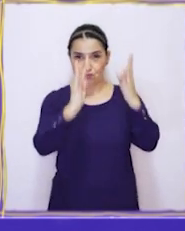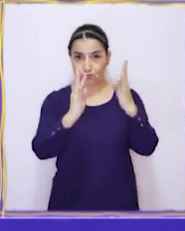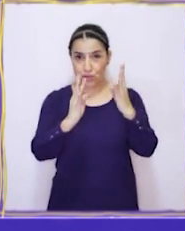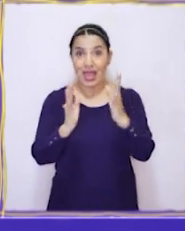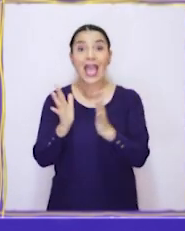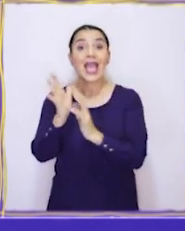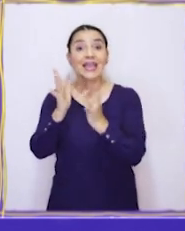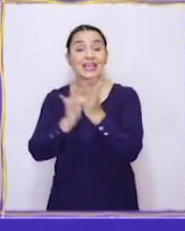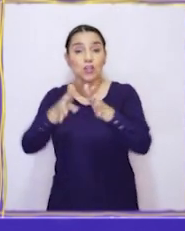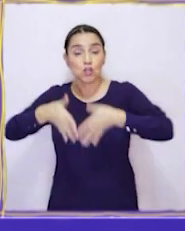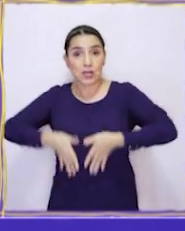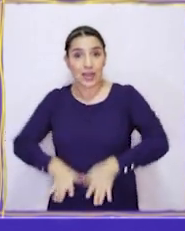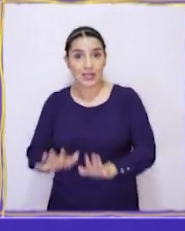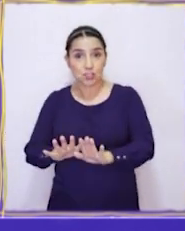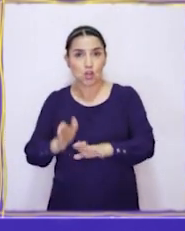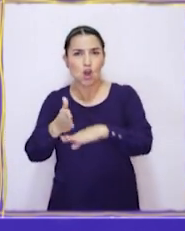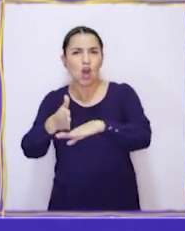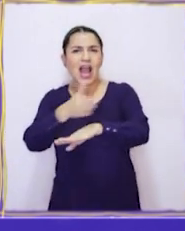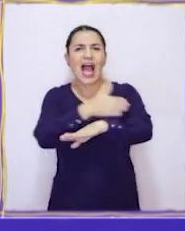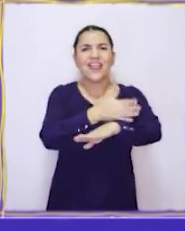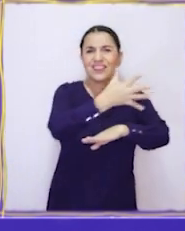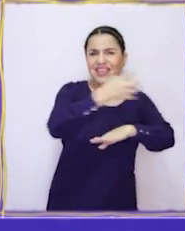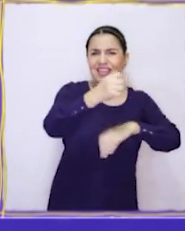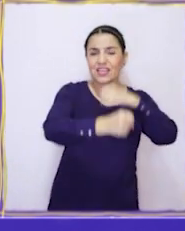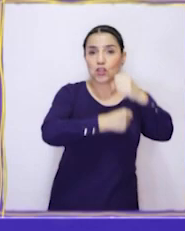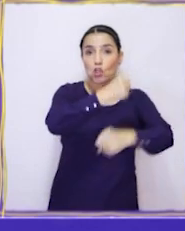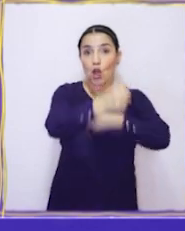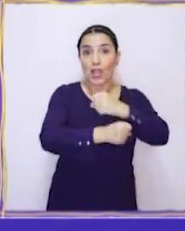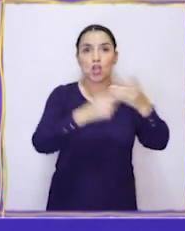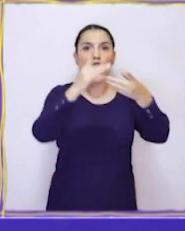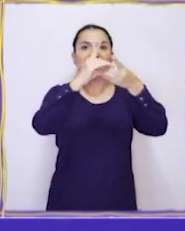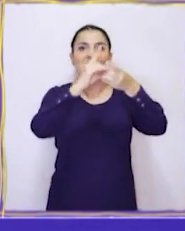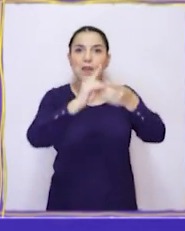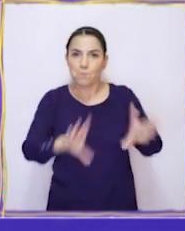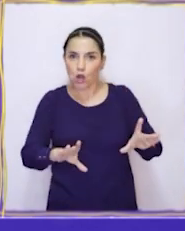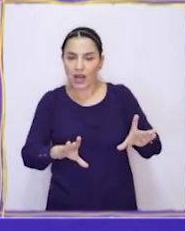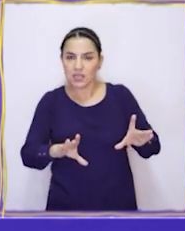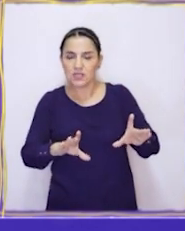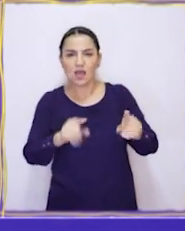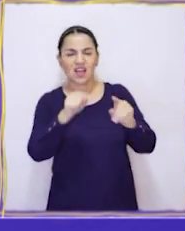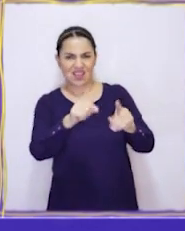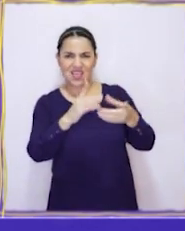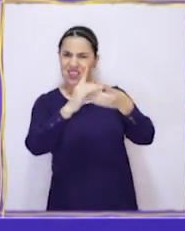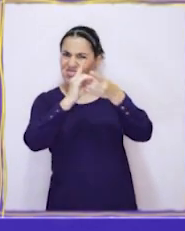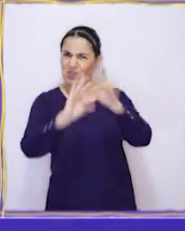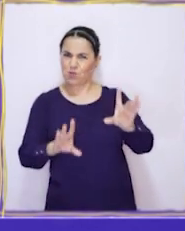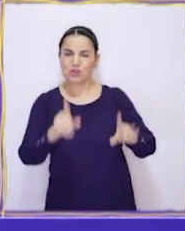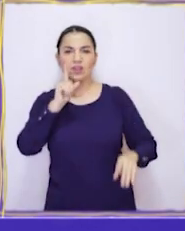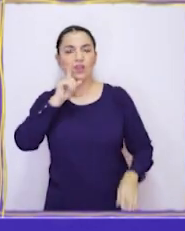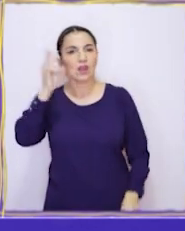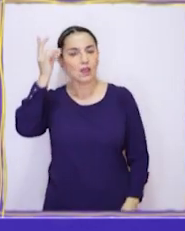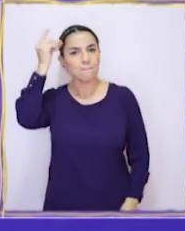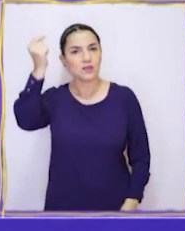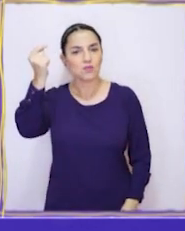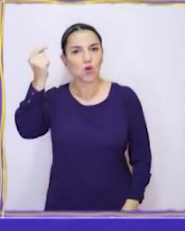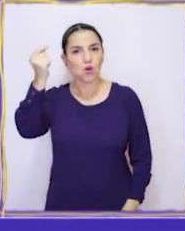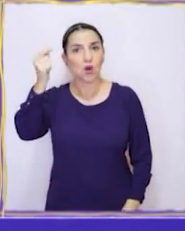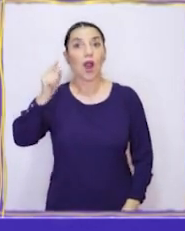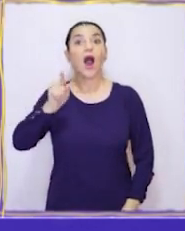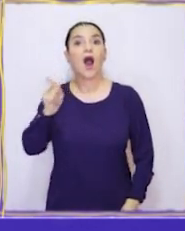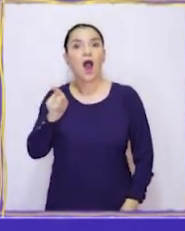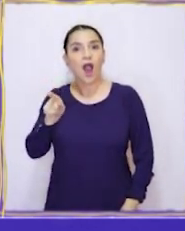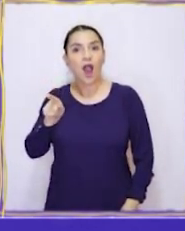siglo V a.C., surgió la democracia. Este concepto lo inventó un personaje